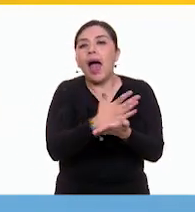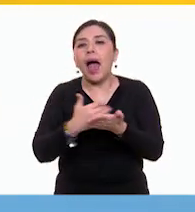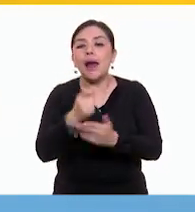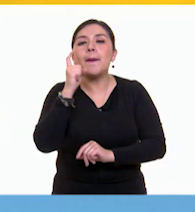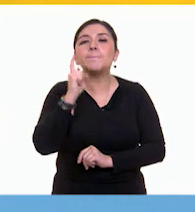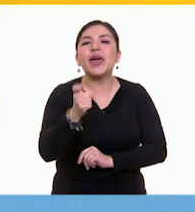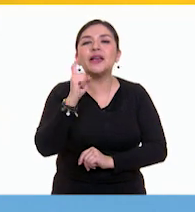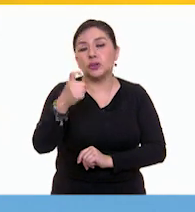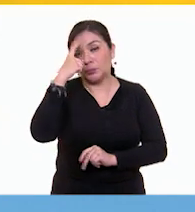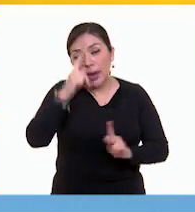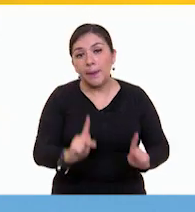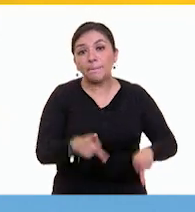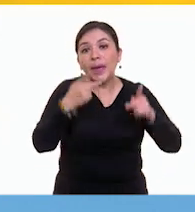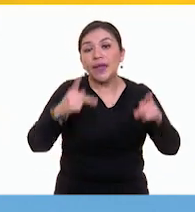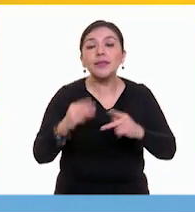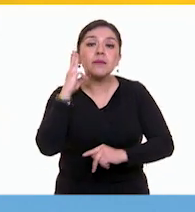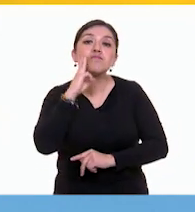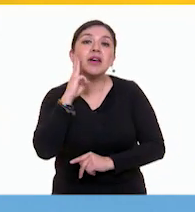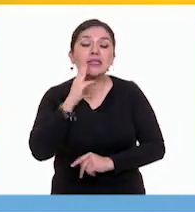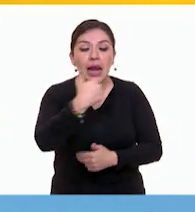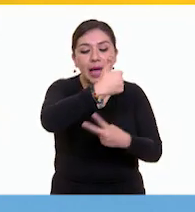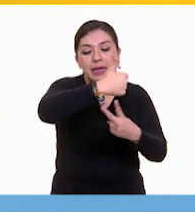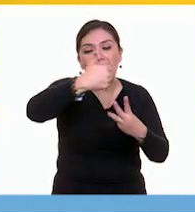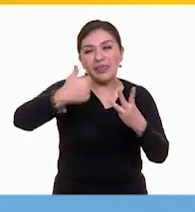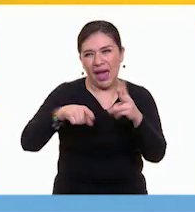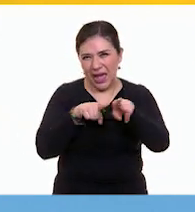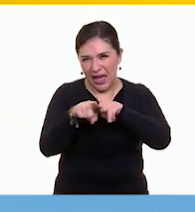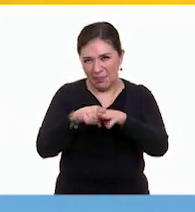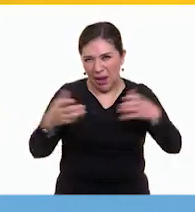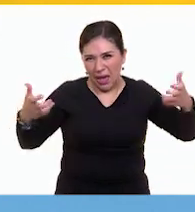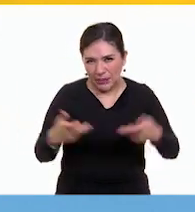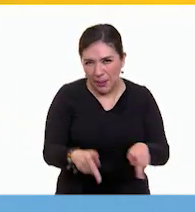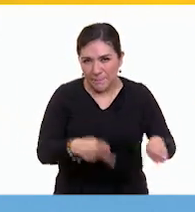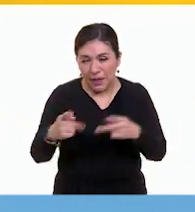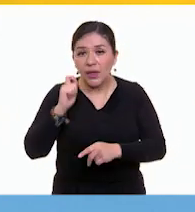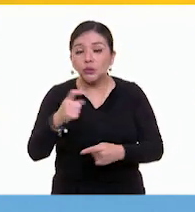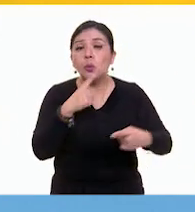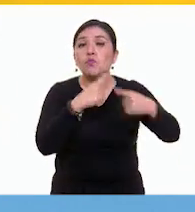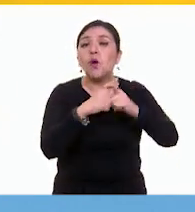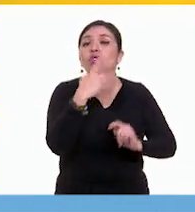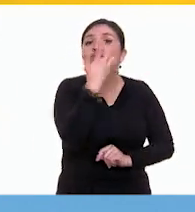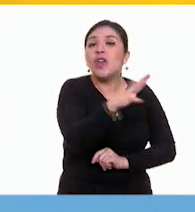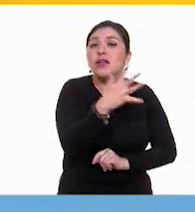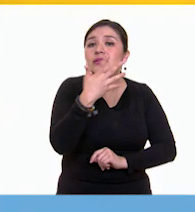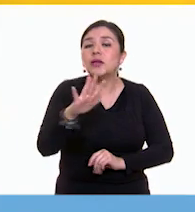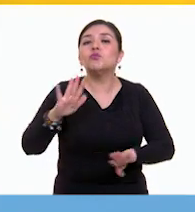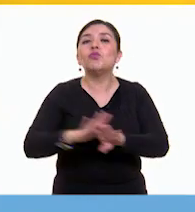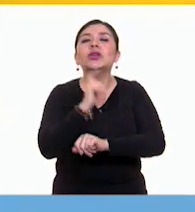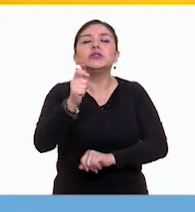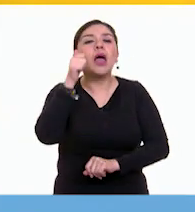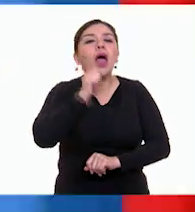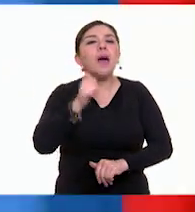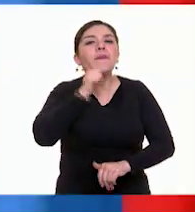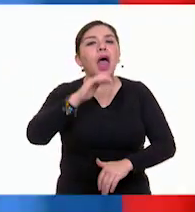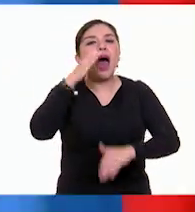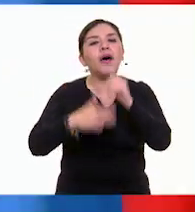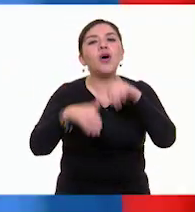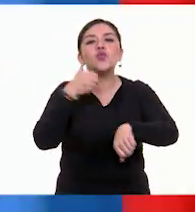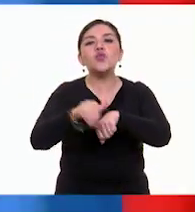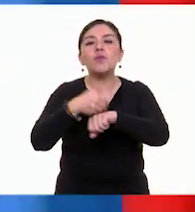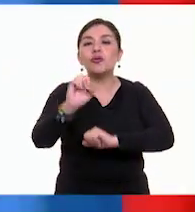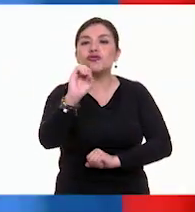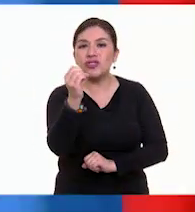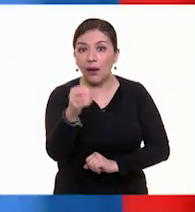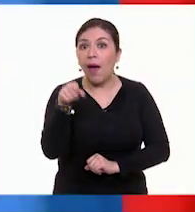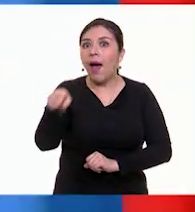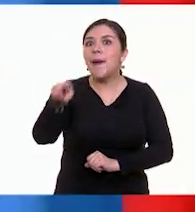la primera venta de manzanas que cada hermana hizo, y son múltiplos de 10 porque terminan en 0. Es cierto,